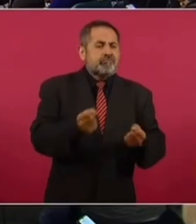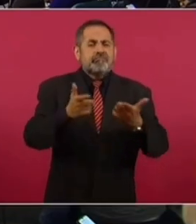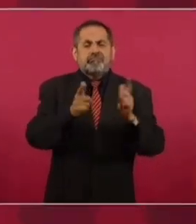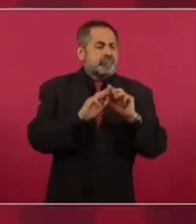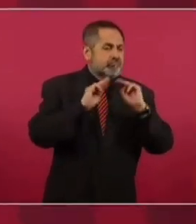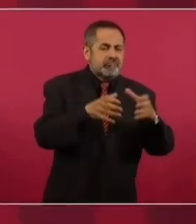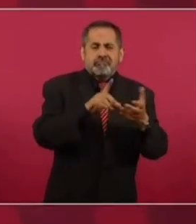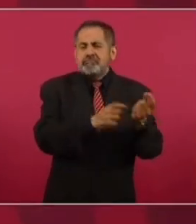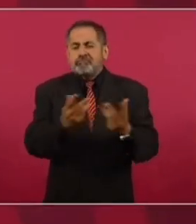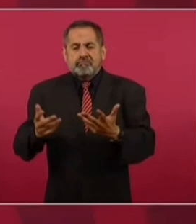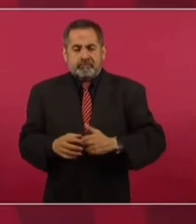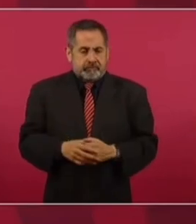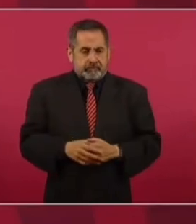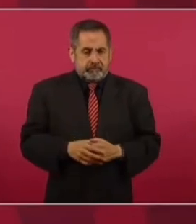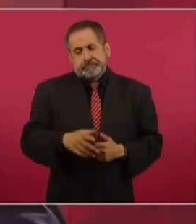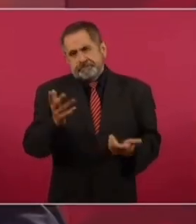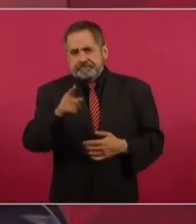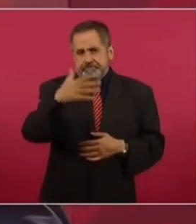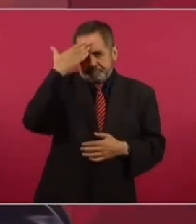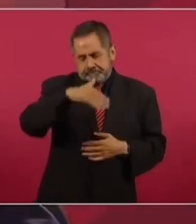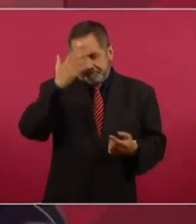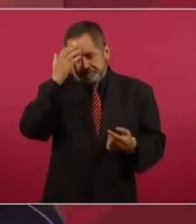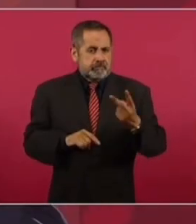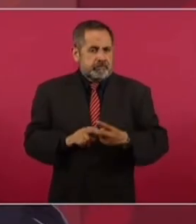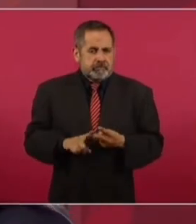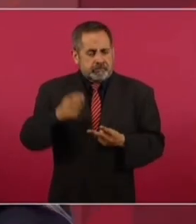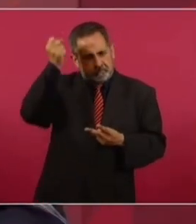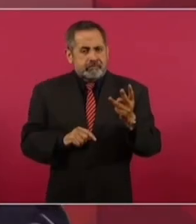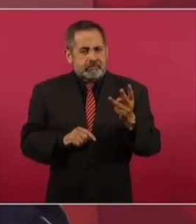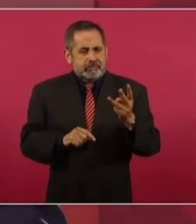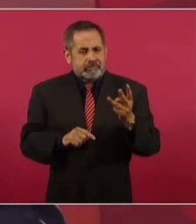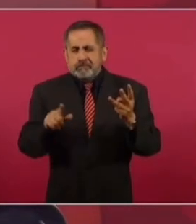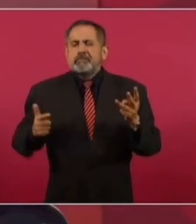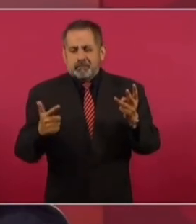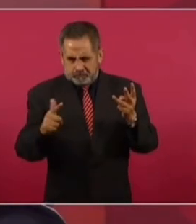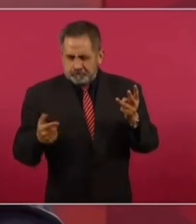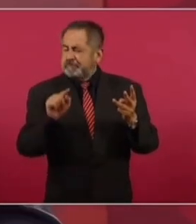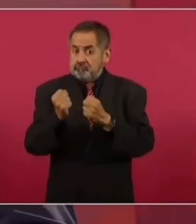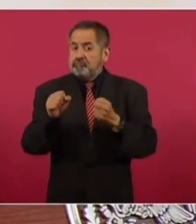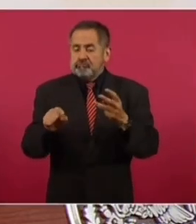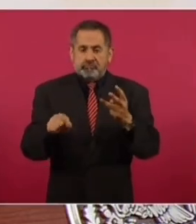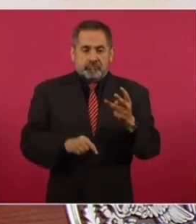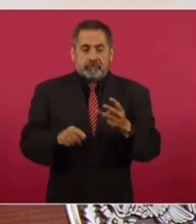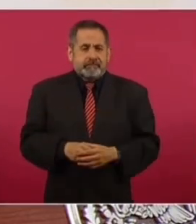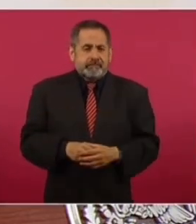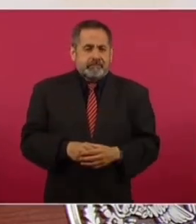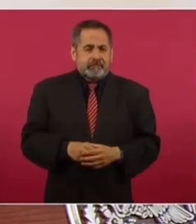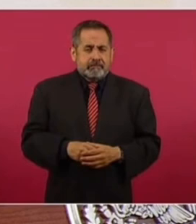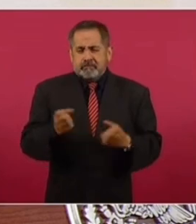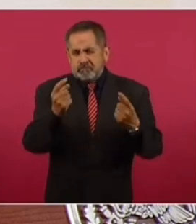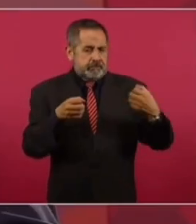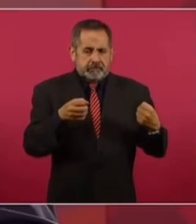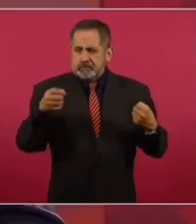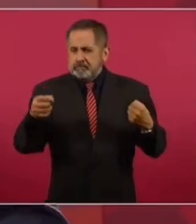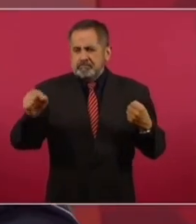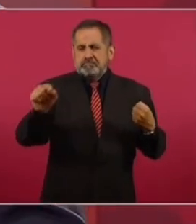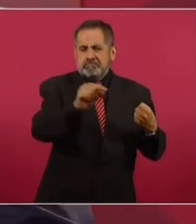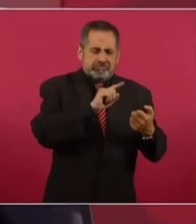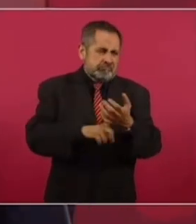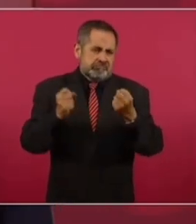cierto? De las más conocidas, pues Jalisco, Sinaloa, en Guanajuato hay una, Tamaulipas y muchas otras.